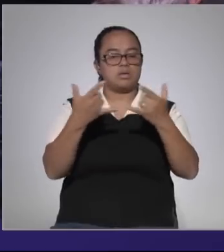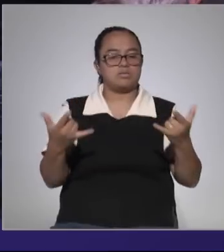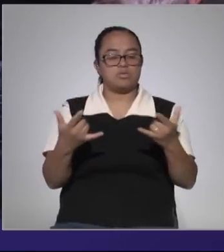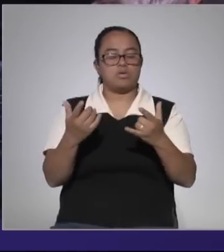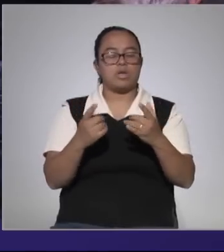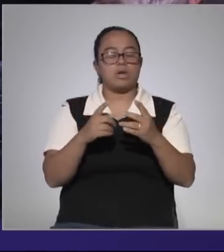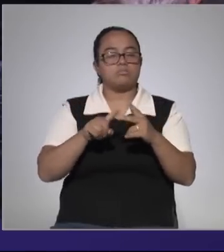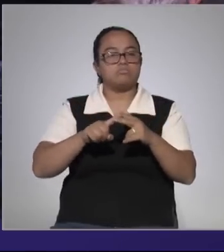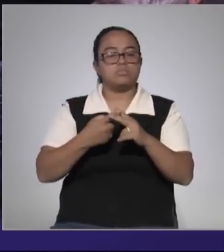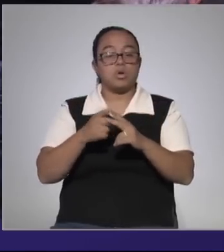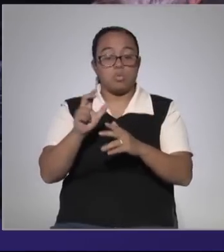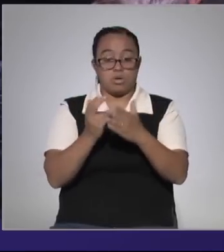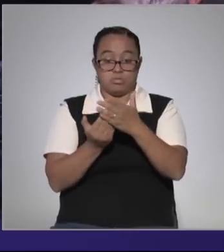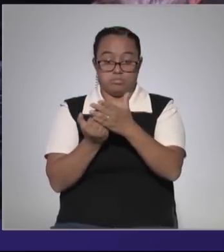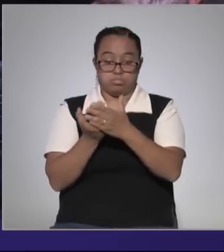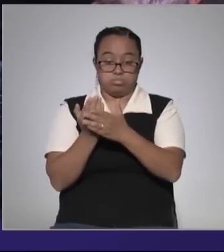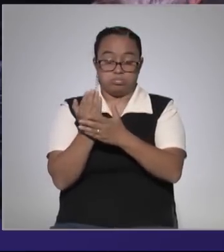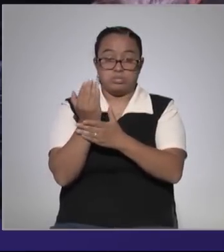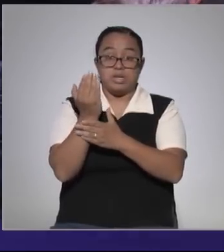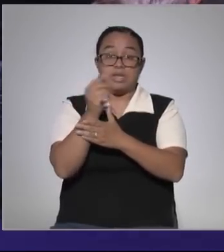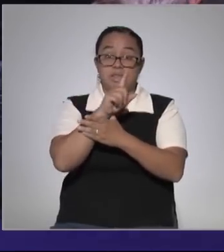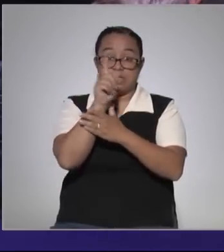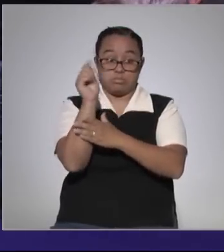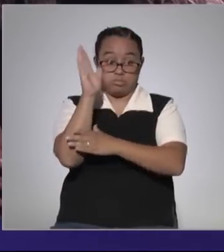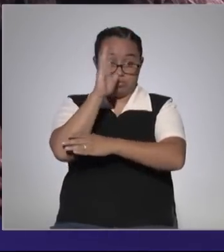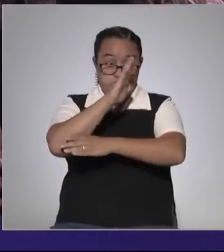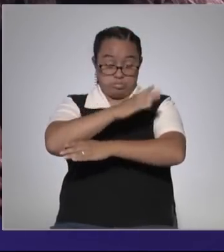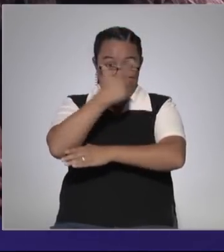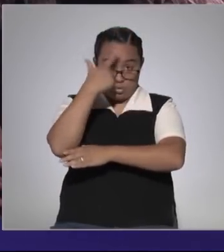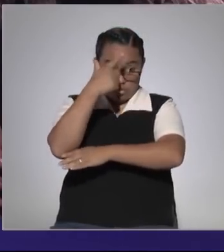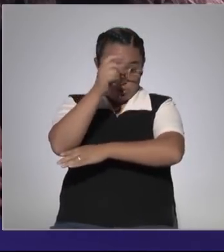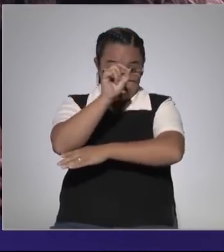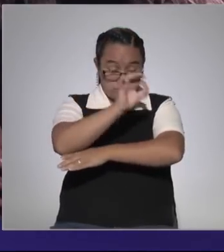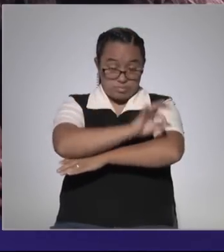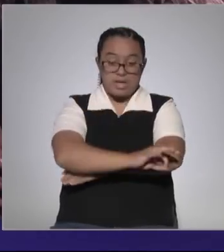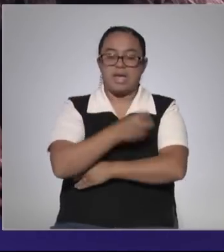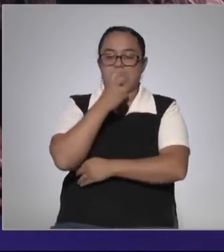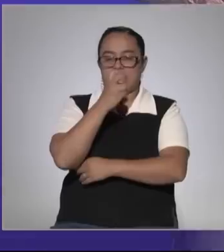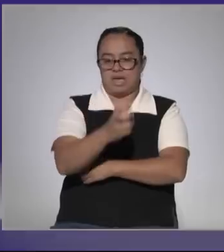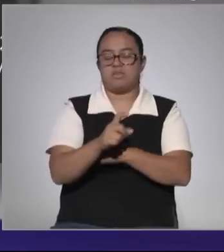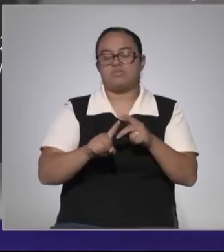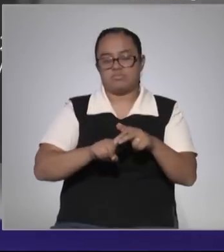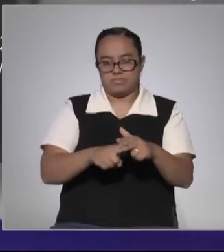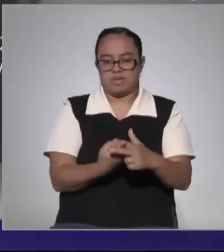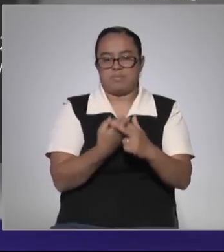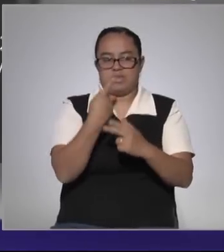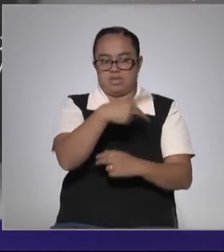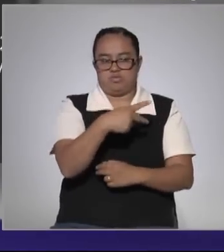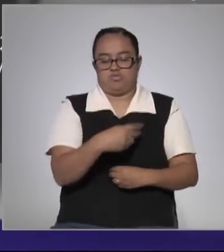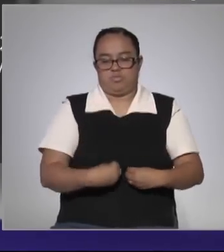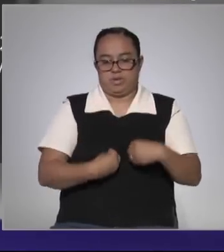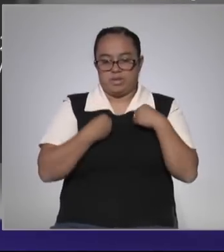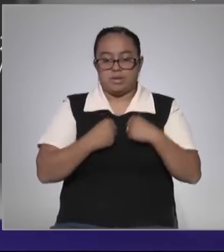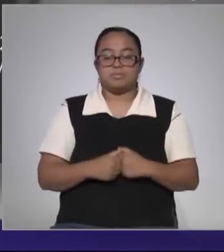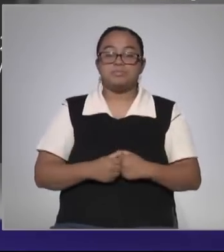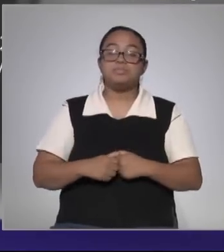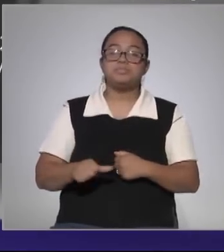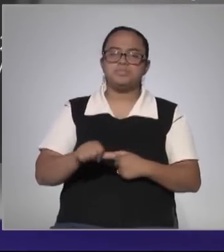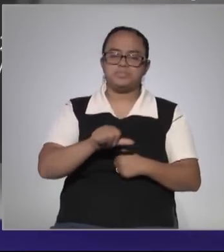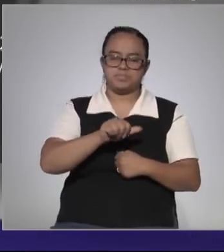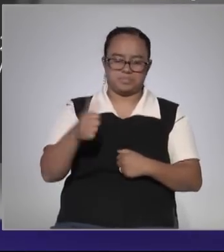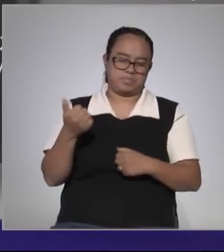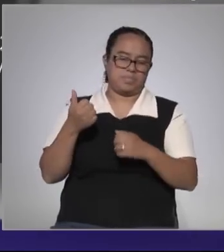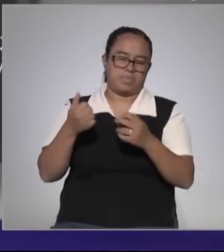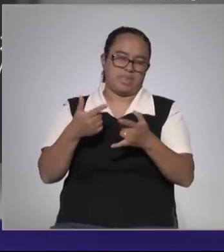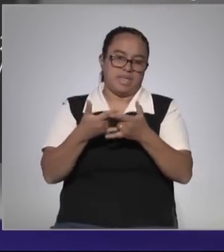día y empieza la noche. Entonces, la noche. Y ya que estamos en las